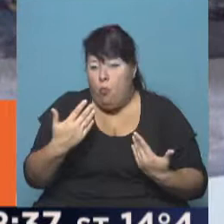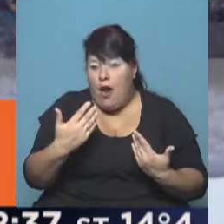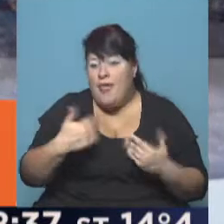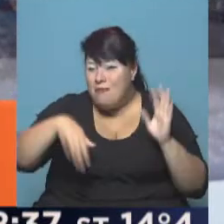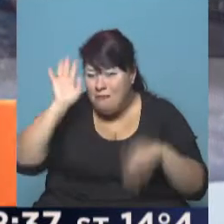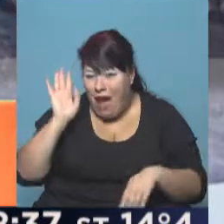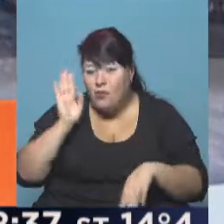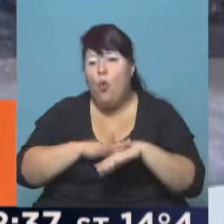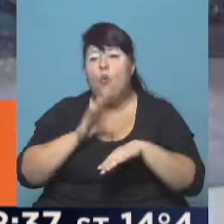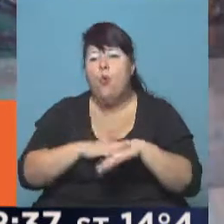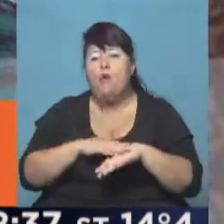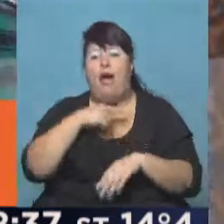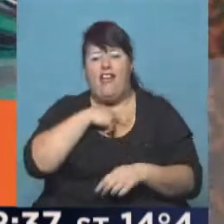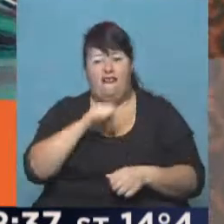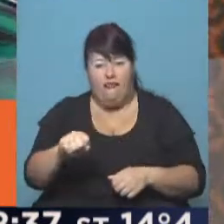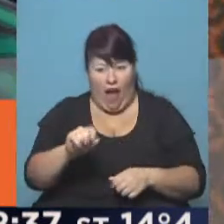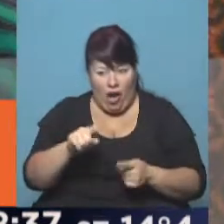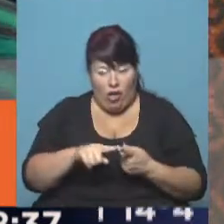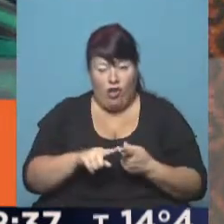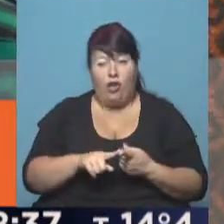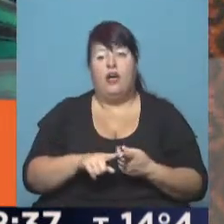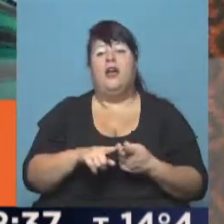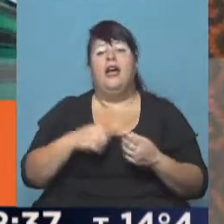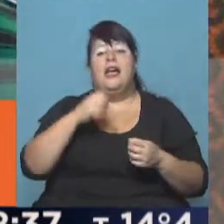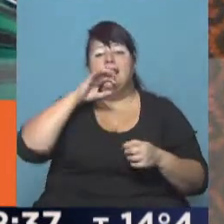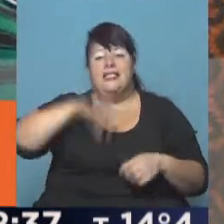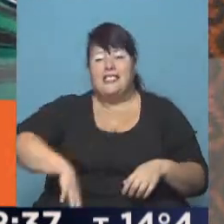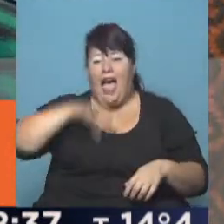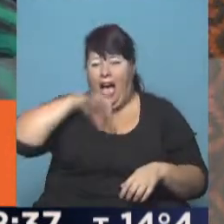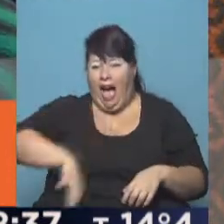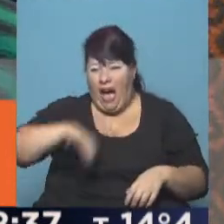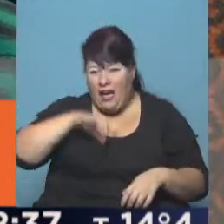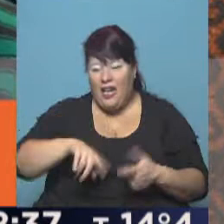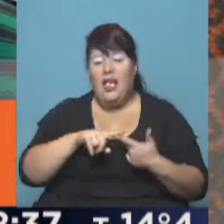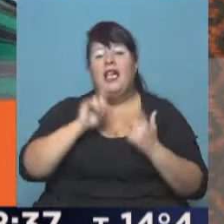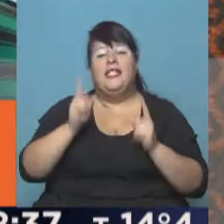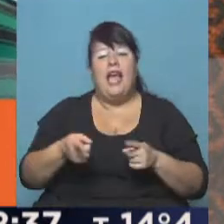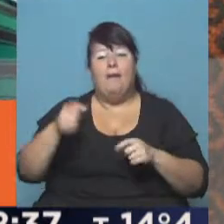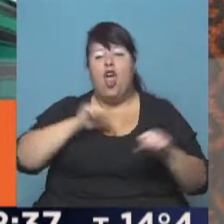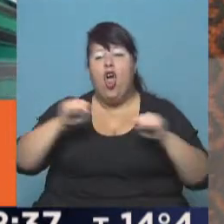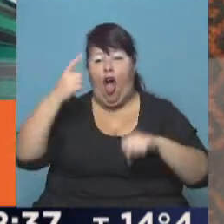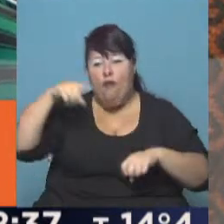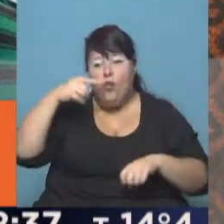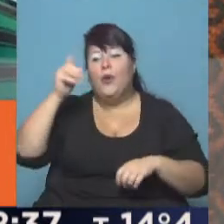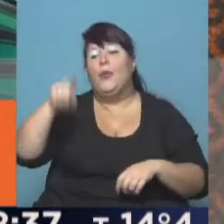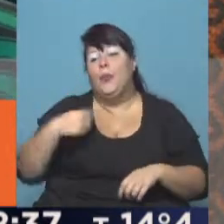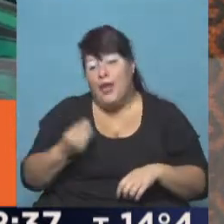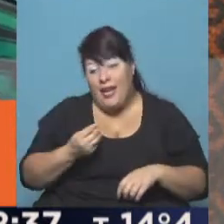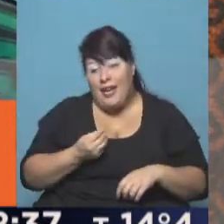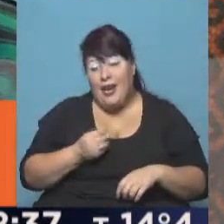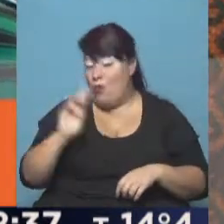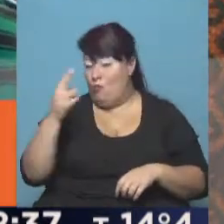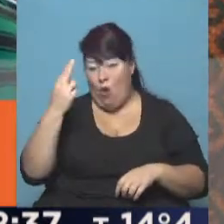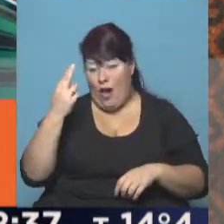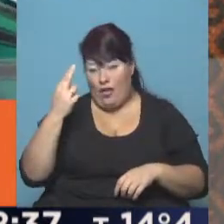generalmente por los infartos las hemorragias y las convulsiones lo que producen es la